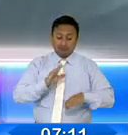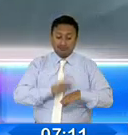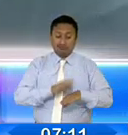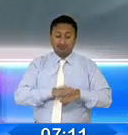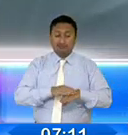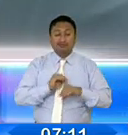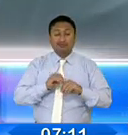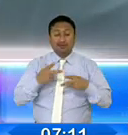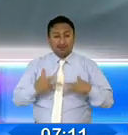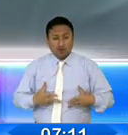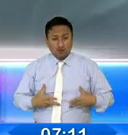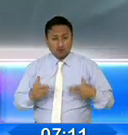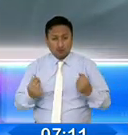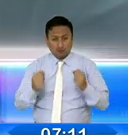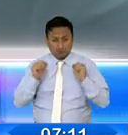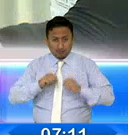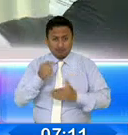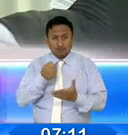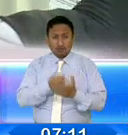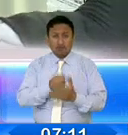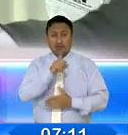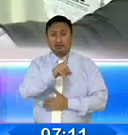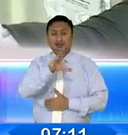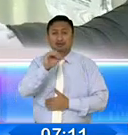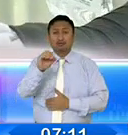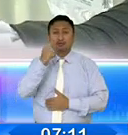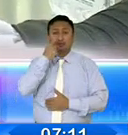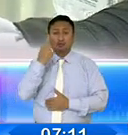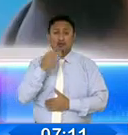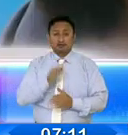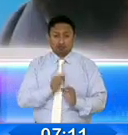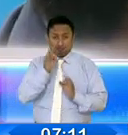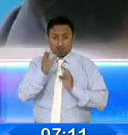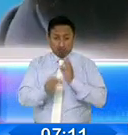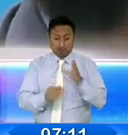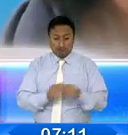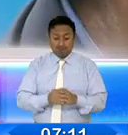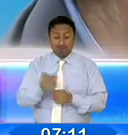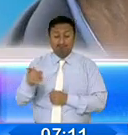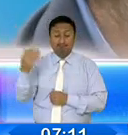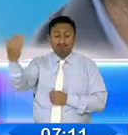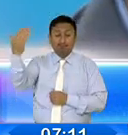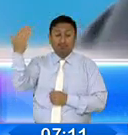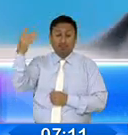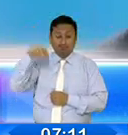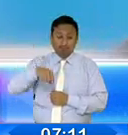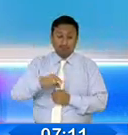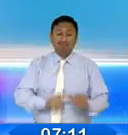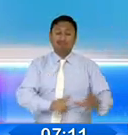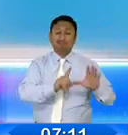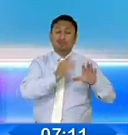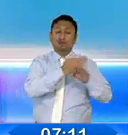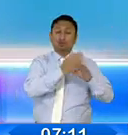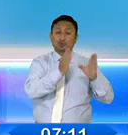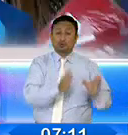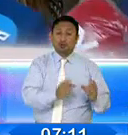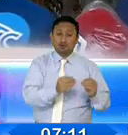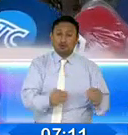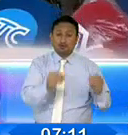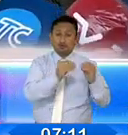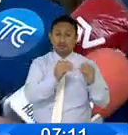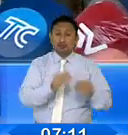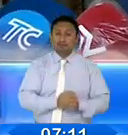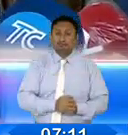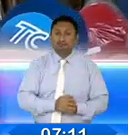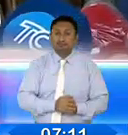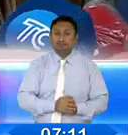peculado en la compra de 100.000 pruebas COVID al alcalde de Quito, Jorge Yunda, y 6 funcionarios municipales más. El presidente de la Corte